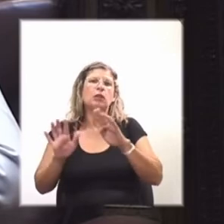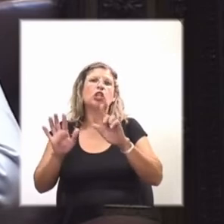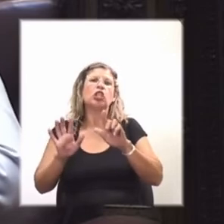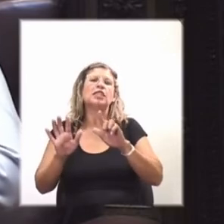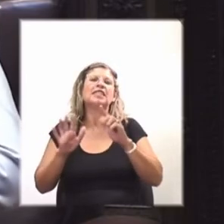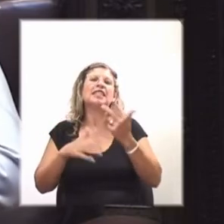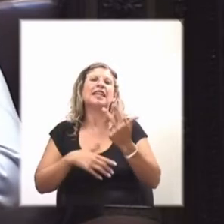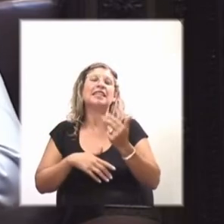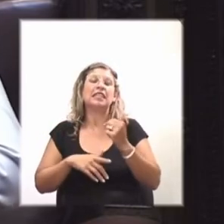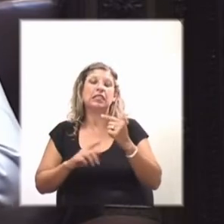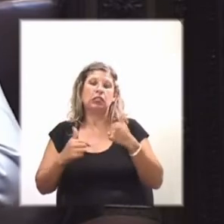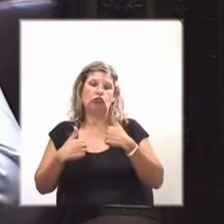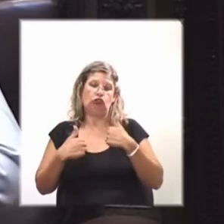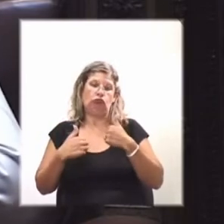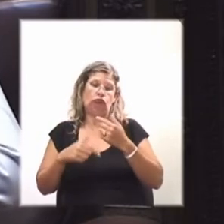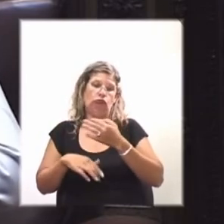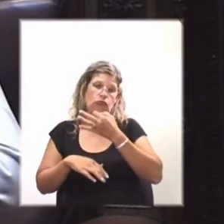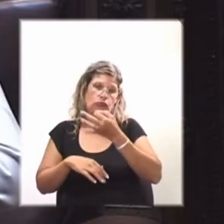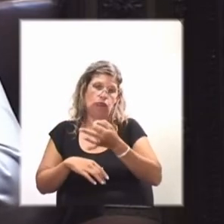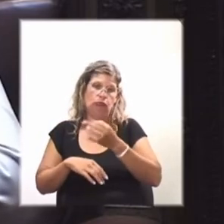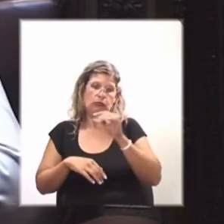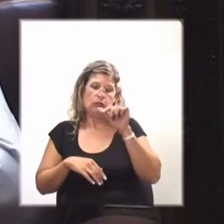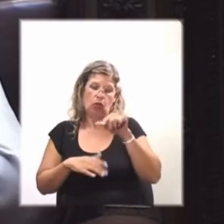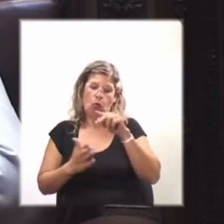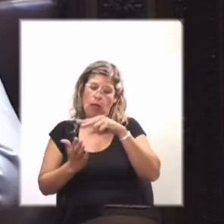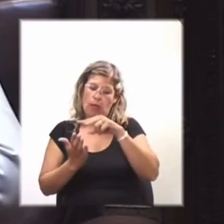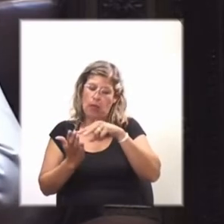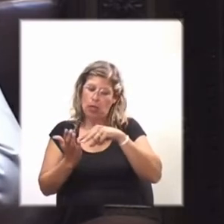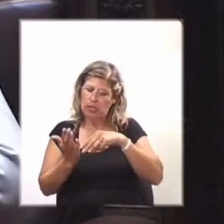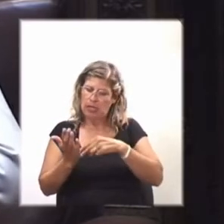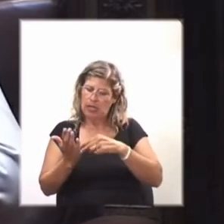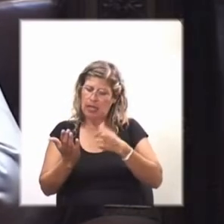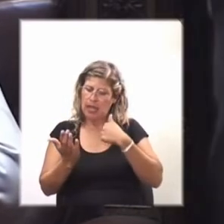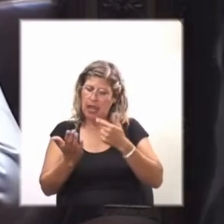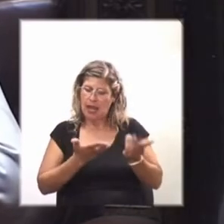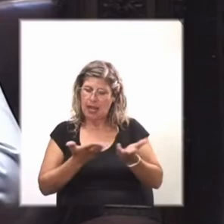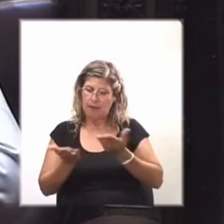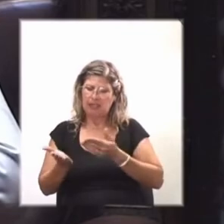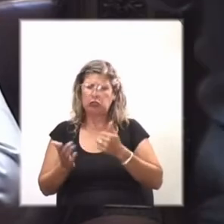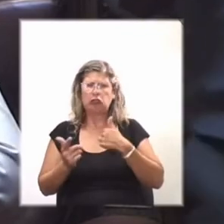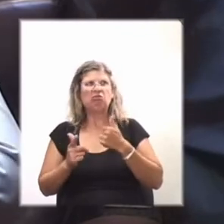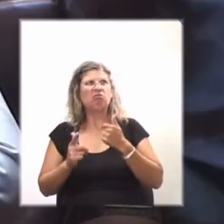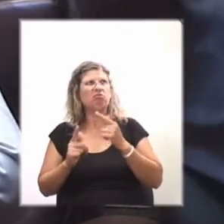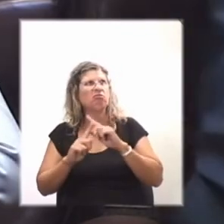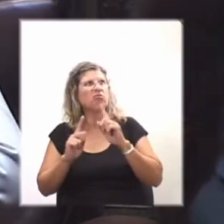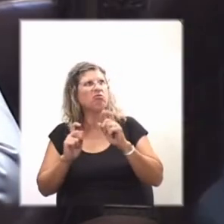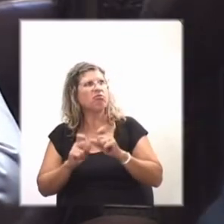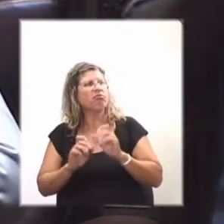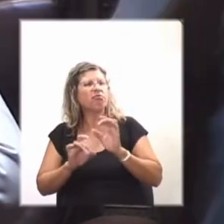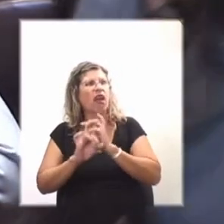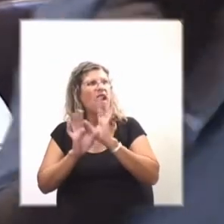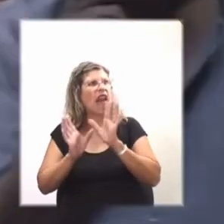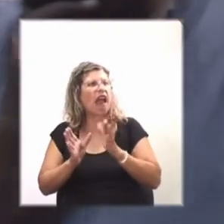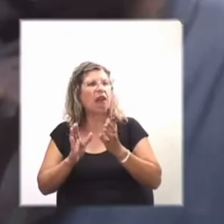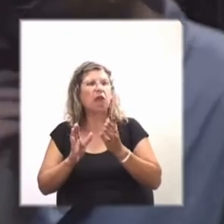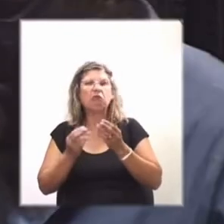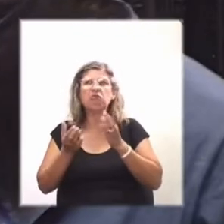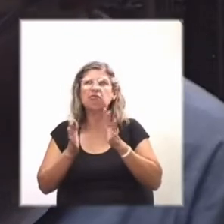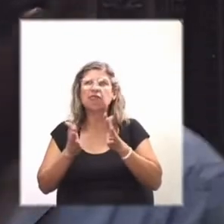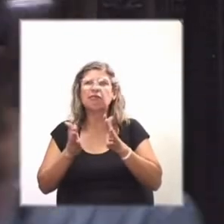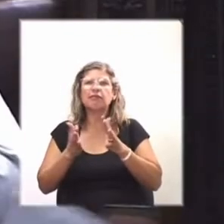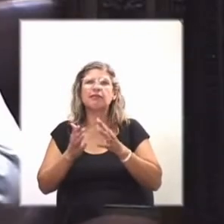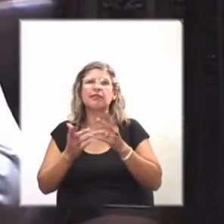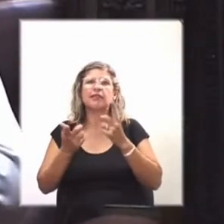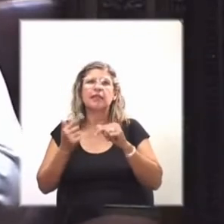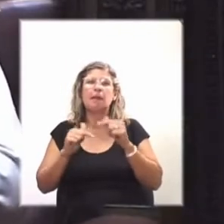Y confesamos que cuando leíamos la convocatoria no nos quedaba claro el sentido de la misma. Las razones